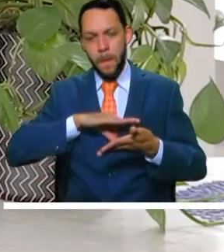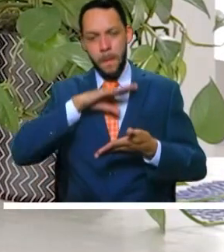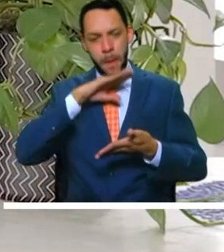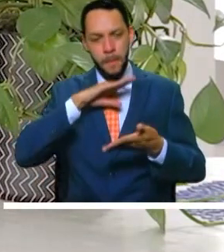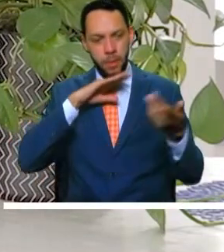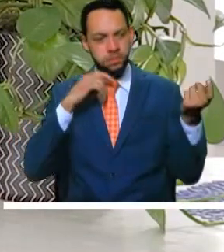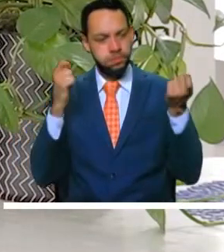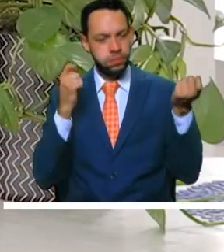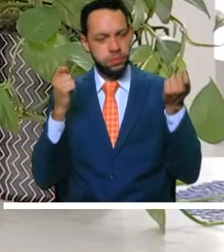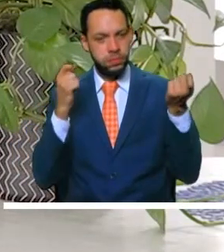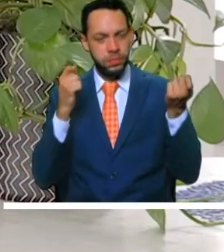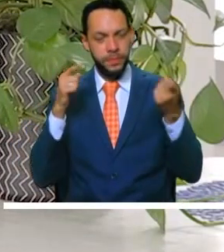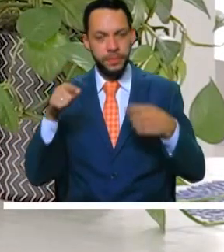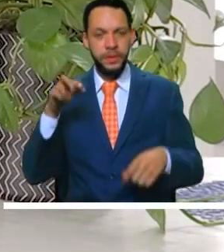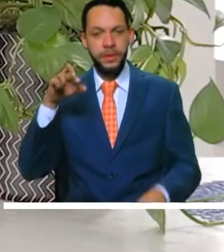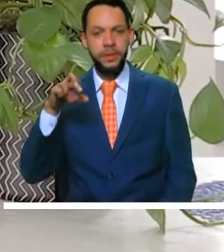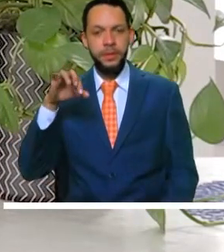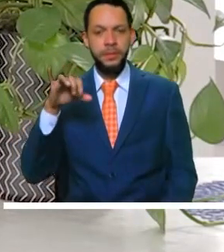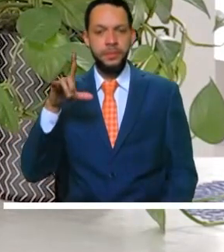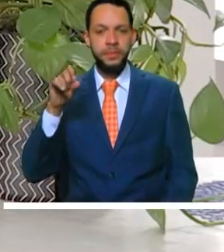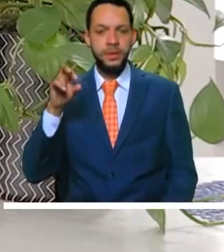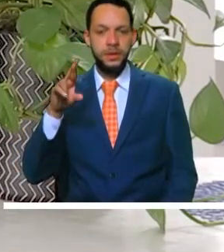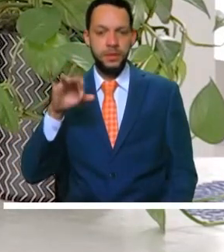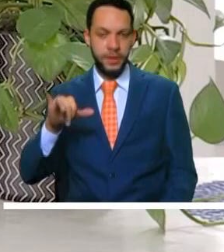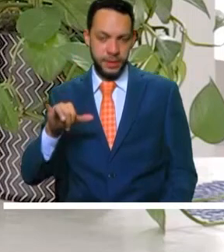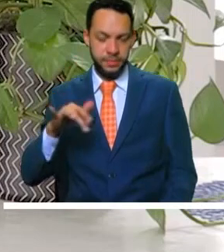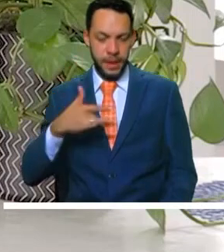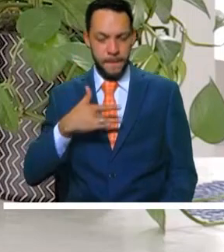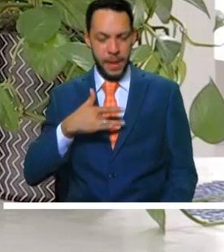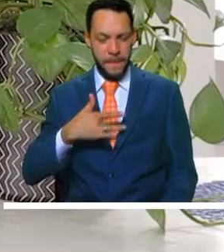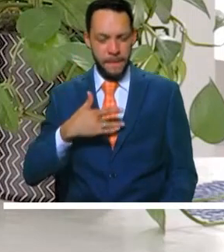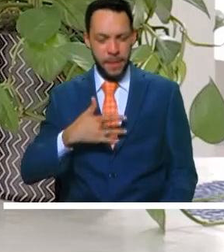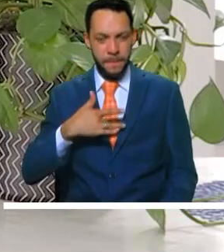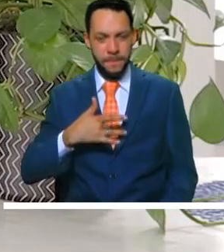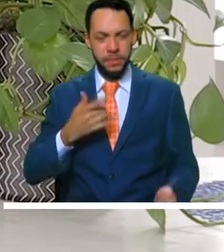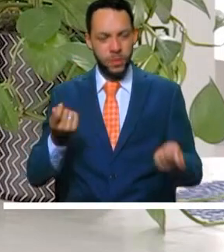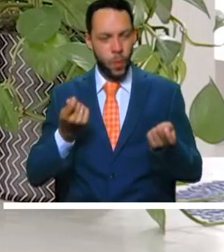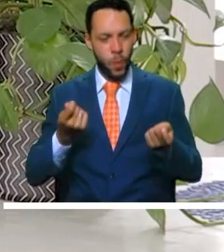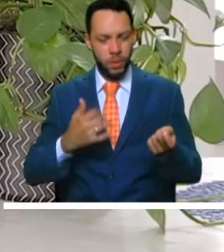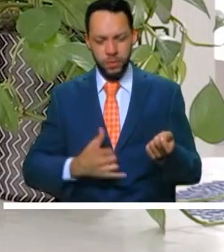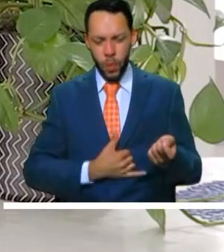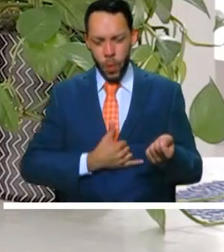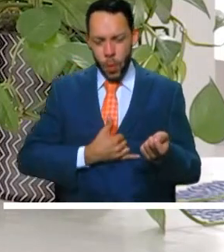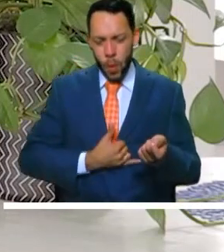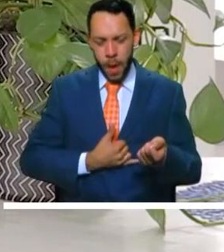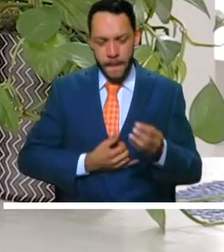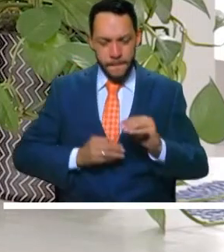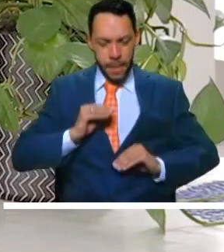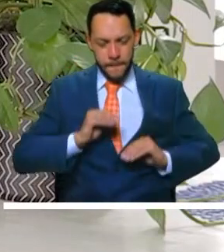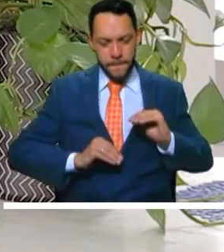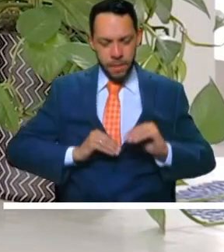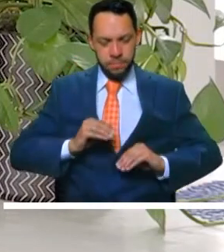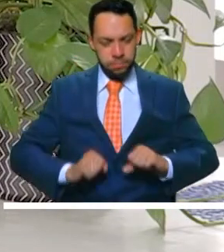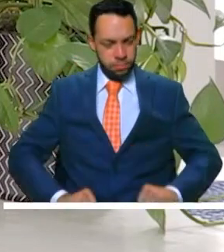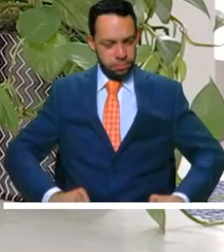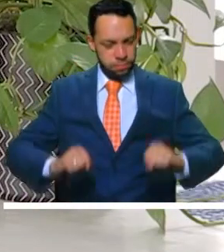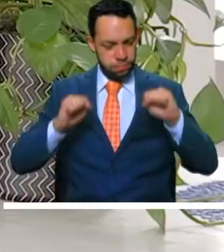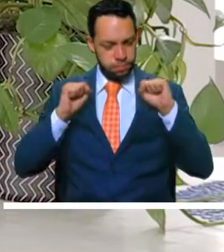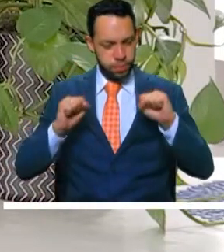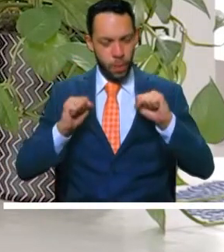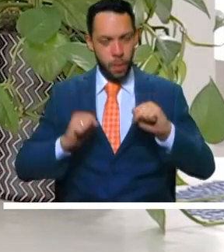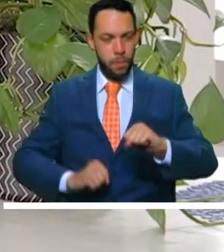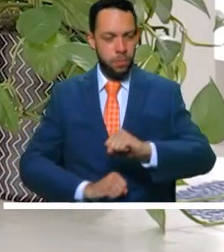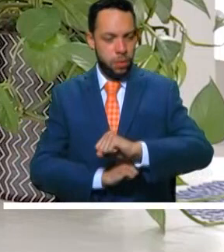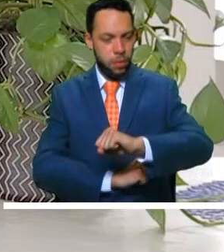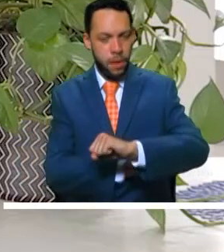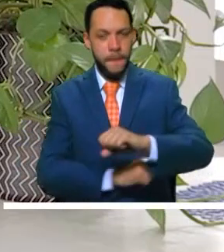el manejo del Helicobacter, para el manejo de la disbiosis, de la permeabilidad intestinal, entre otras cosas. Fuera de tener un poder antibiótico, o